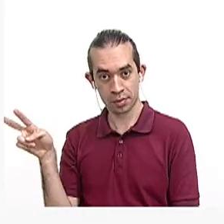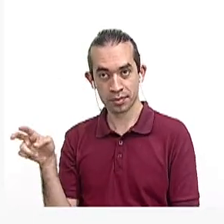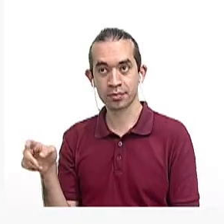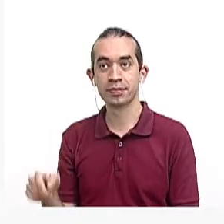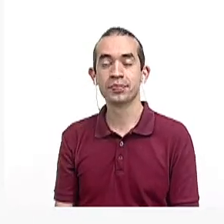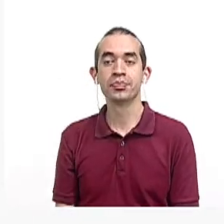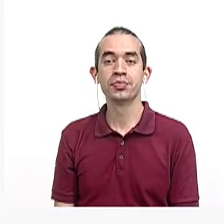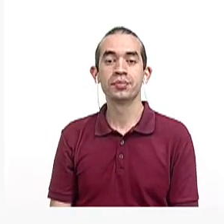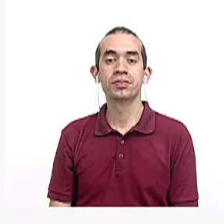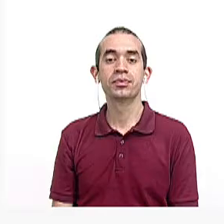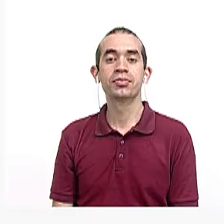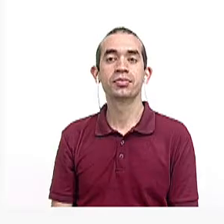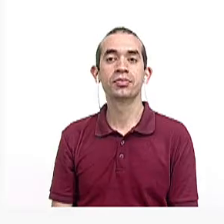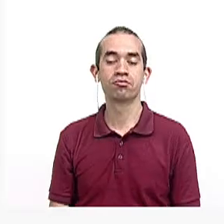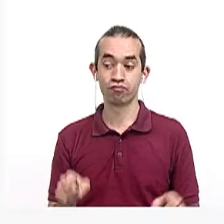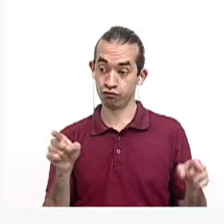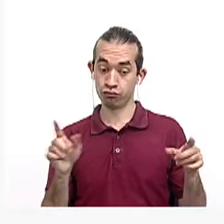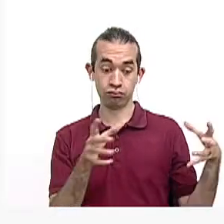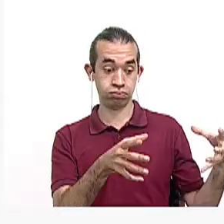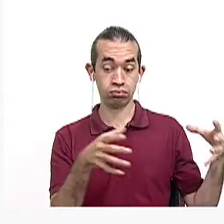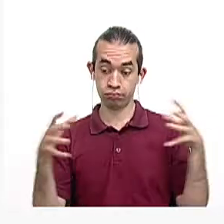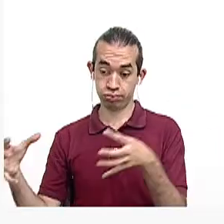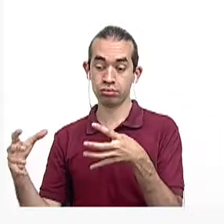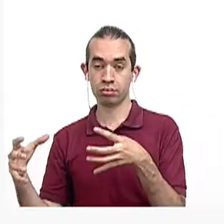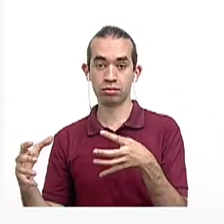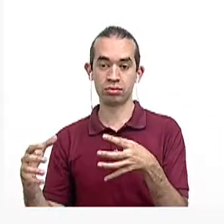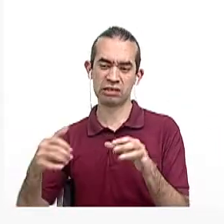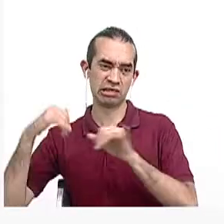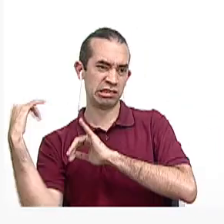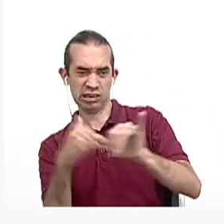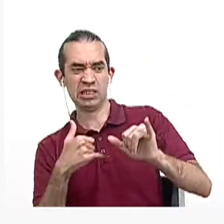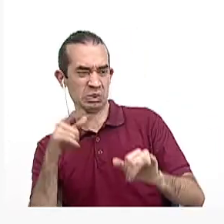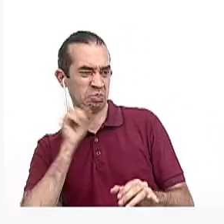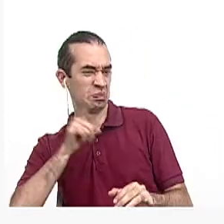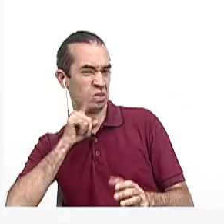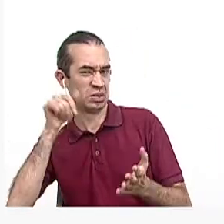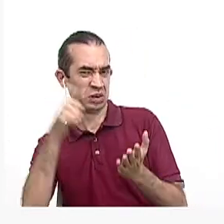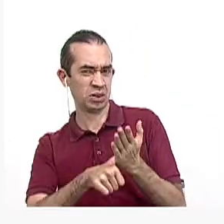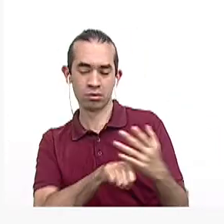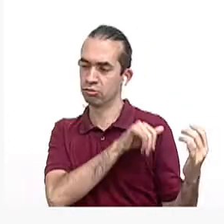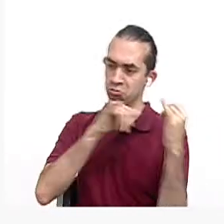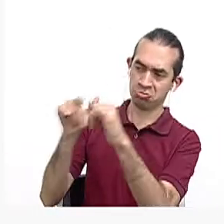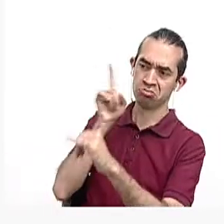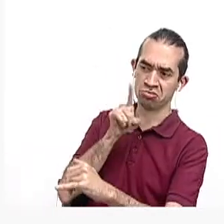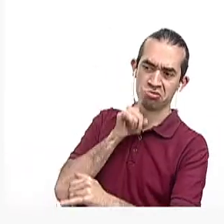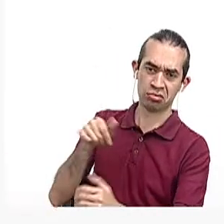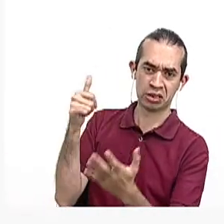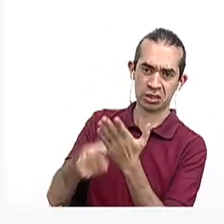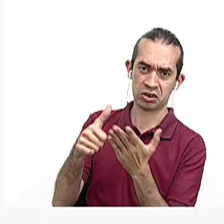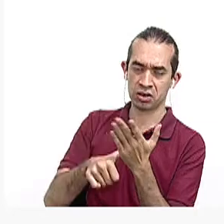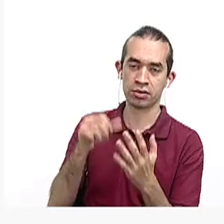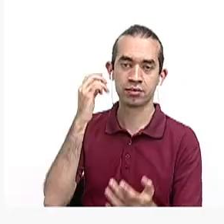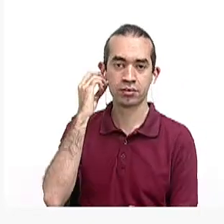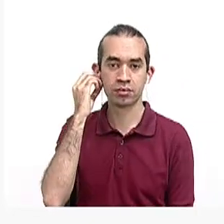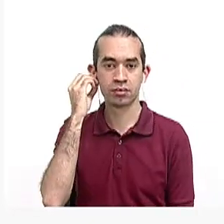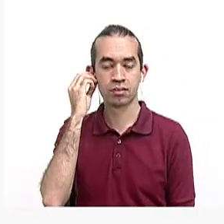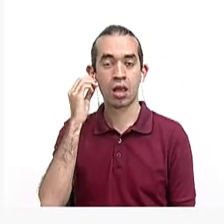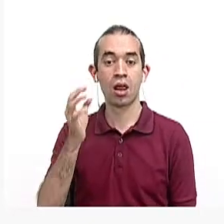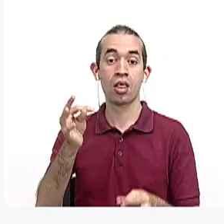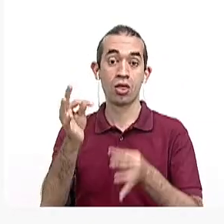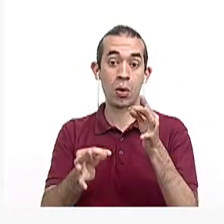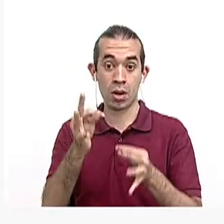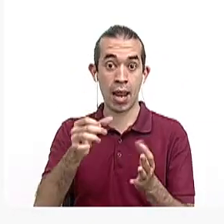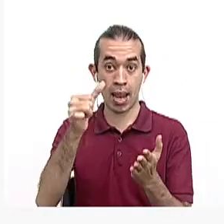Ambas agrupaciones denunciaron fraude electoral en esa elección. El Tribunal Electoral, que se